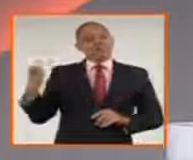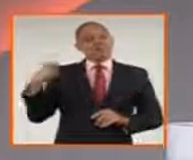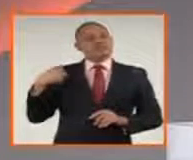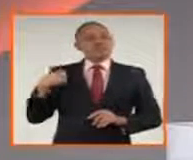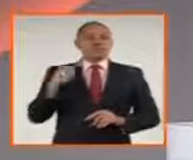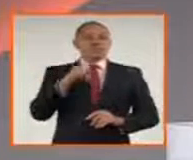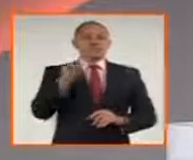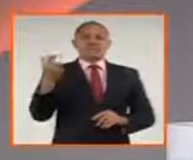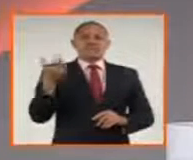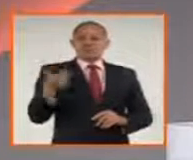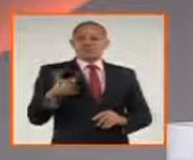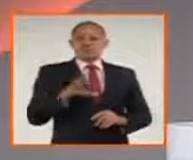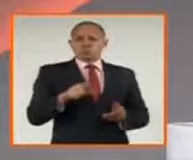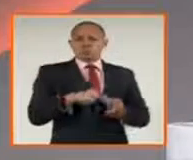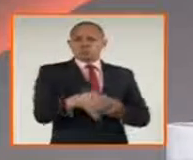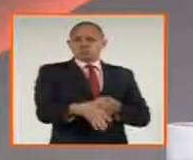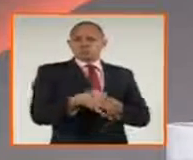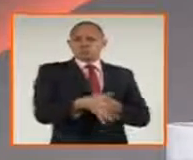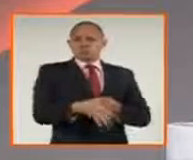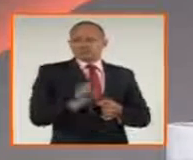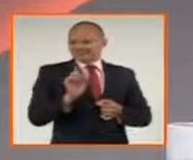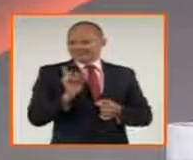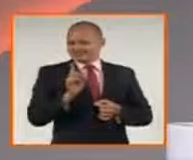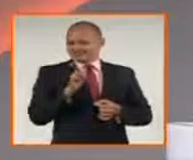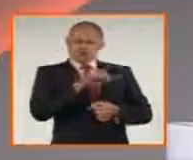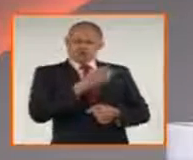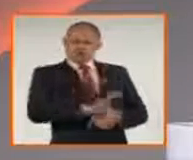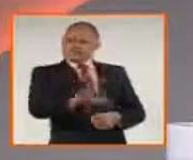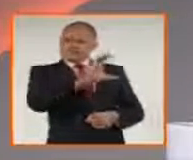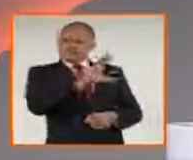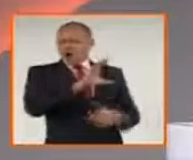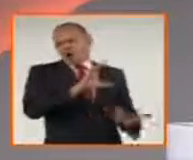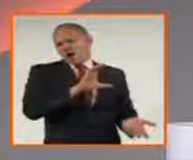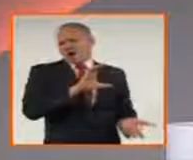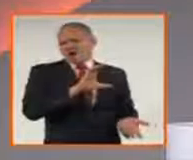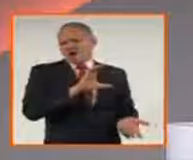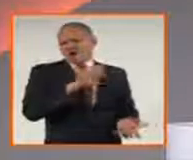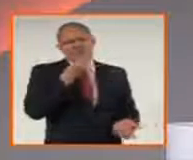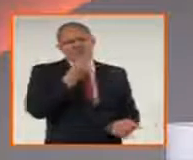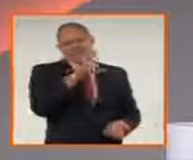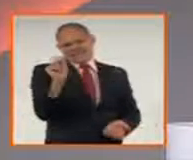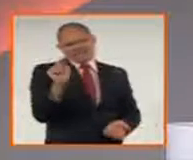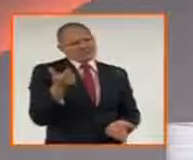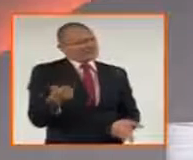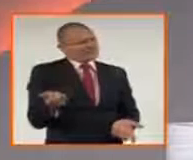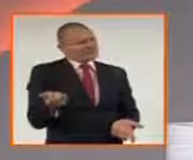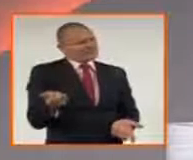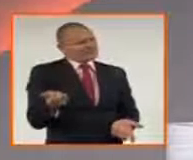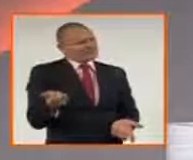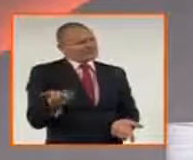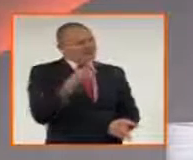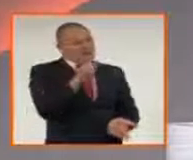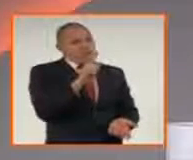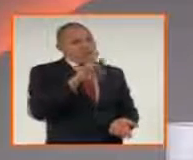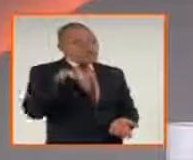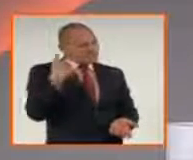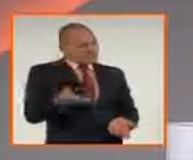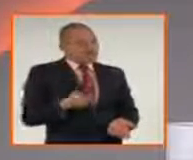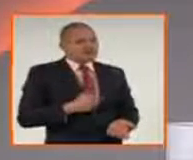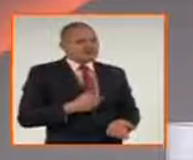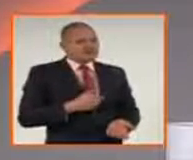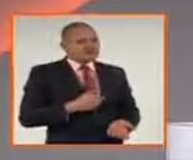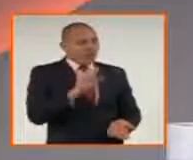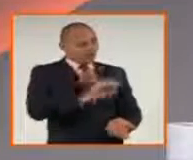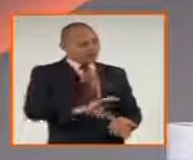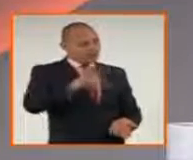etcétera, es importante destacar que esa obligación de dar alimentos es variable. O sea, en el tiempo esa cuantía no es